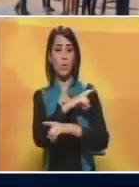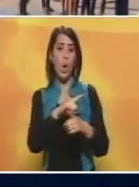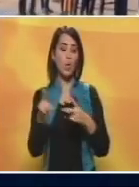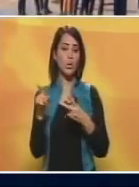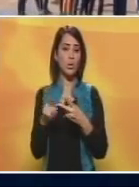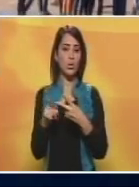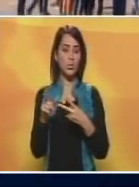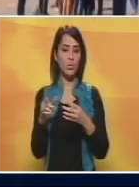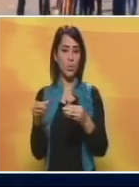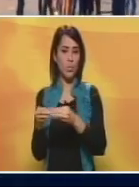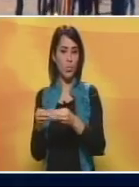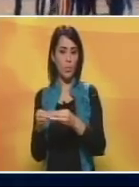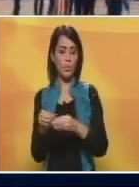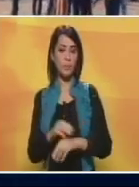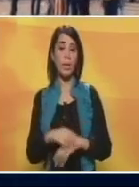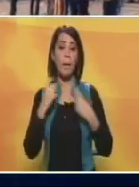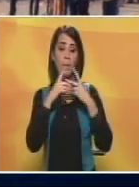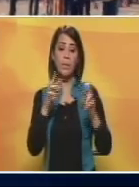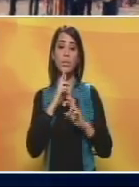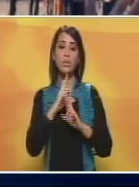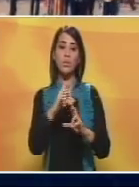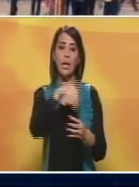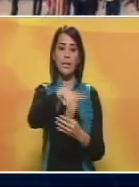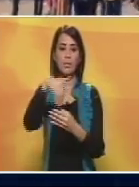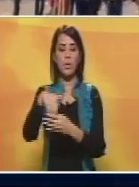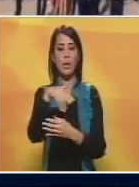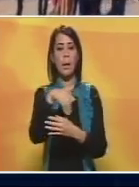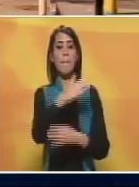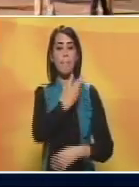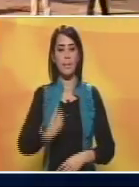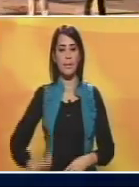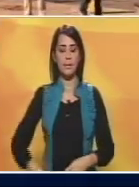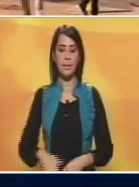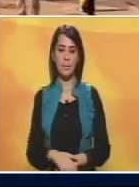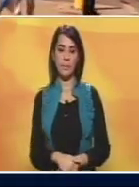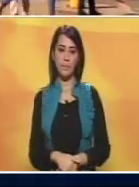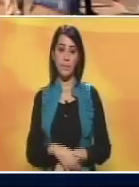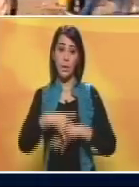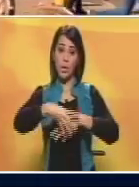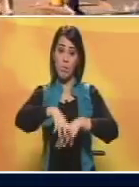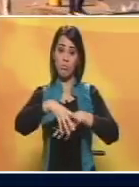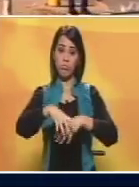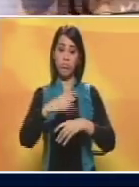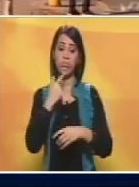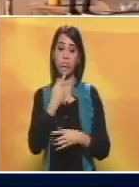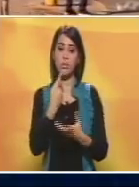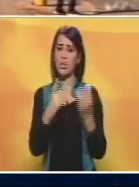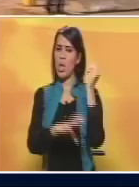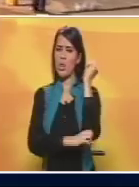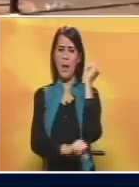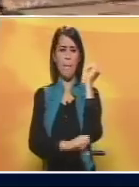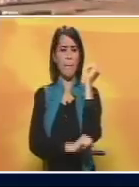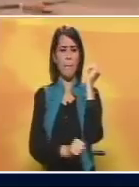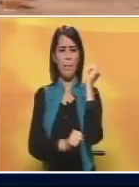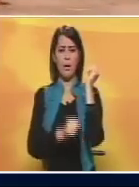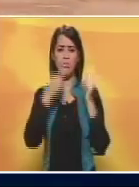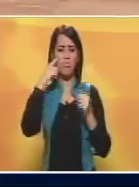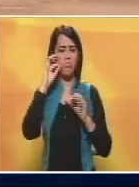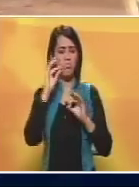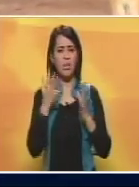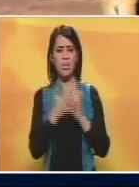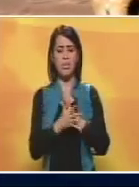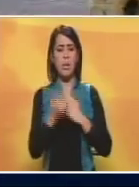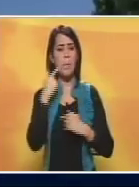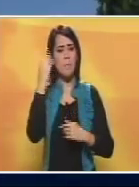el retraso en la publicación de los resultados de las elecciones presidenciales. Los manifestantes denunciaron un presunto fraude contra el que considera